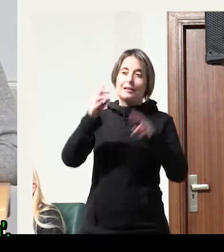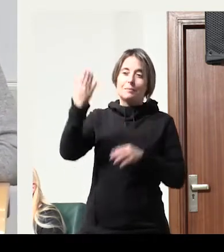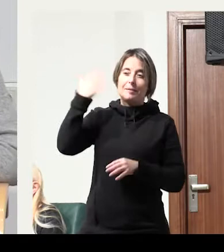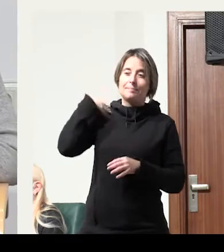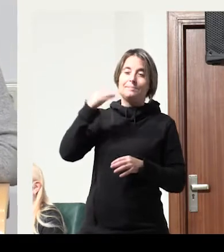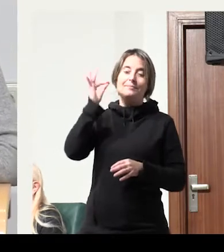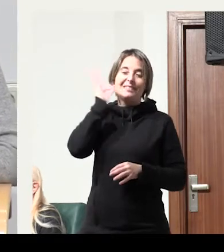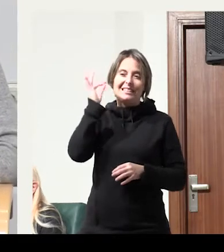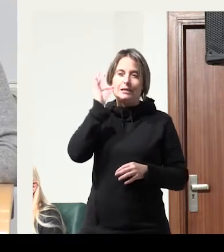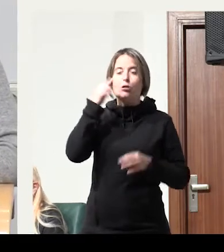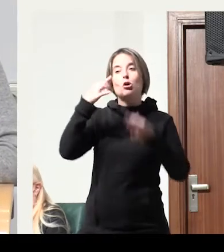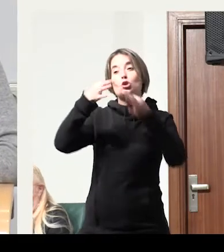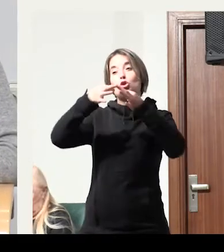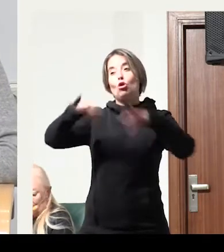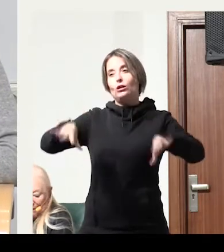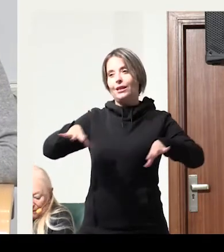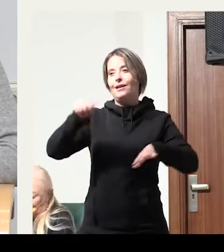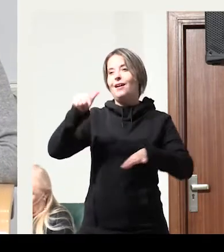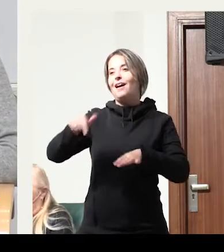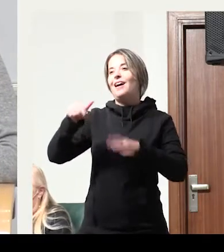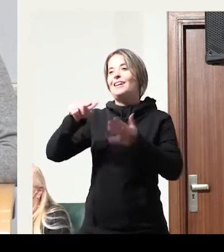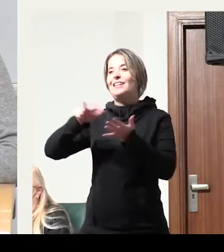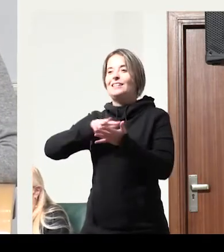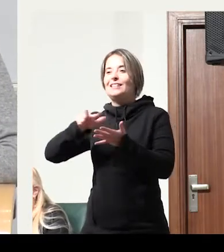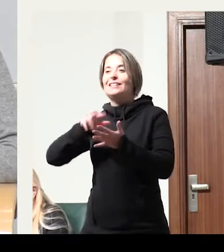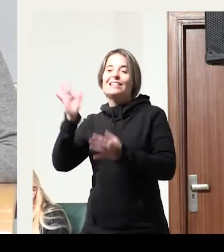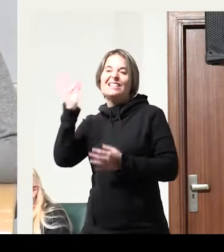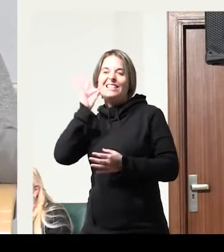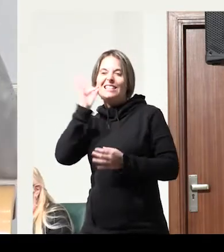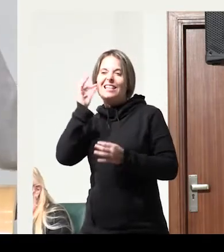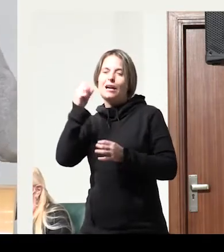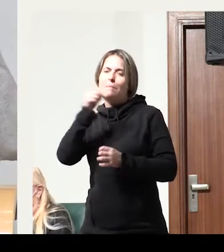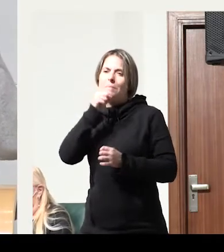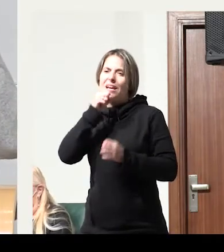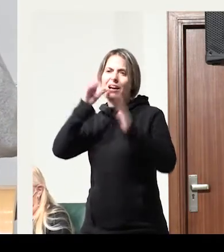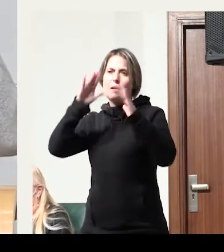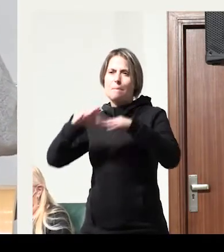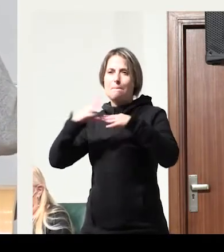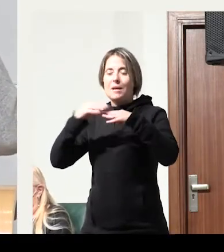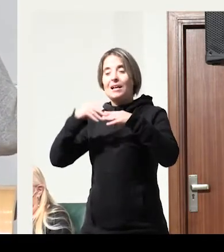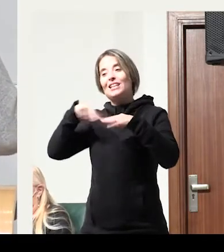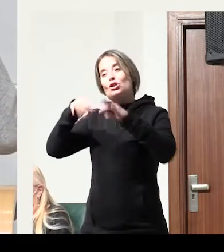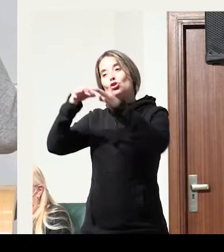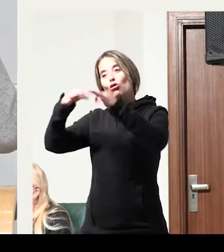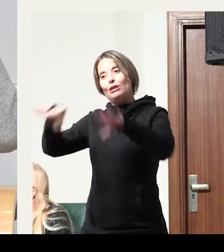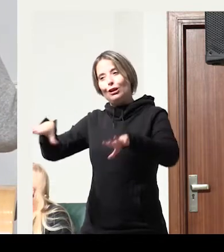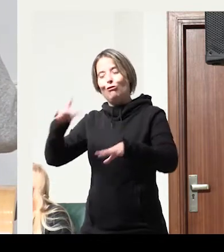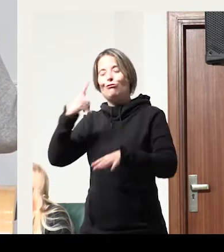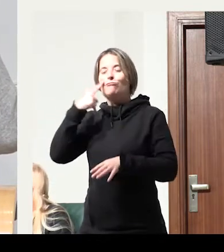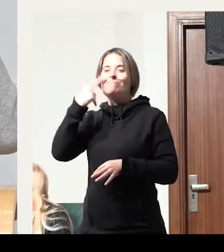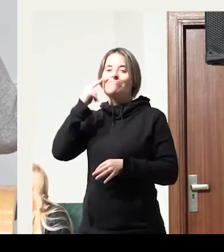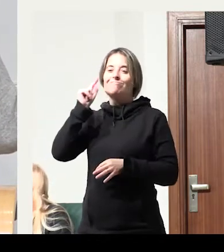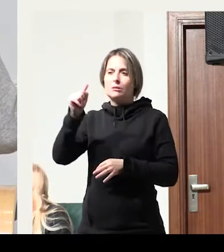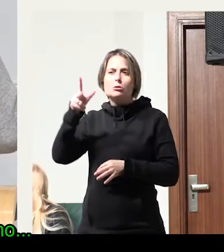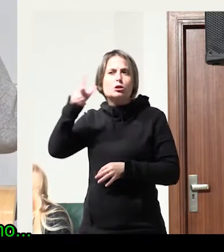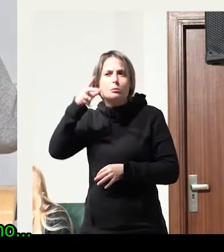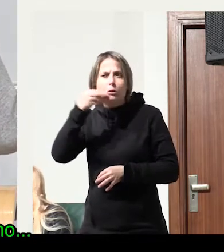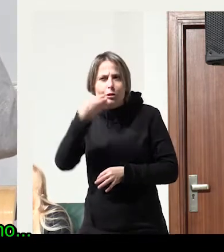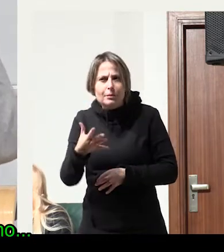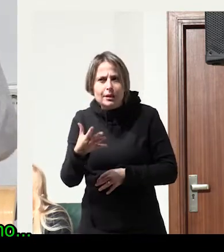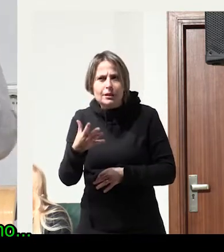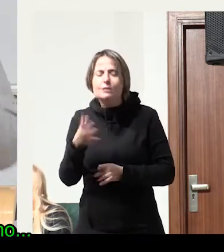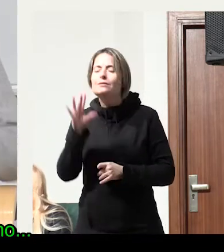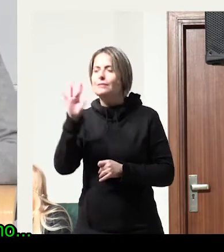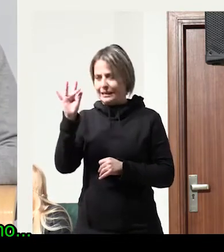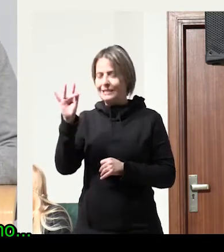solterona, en castellano chica vieja utilizamos menos, se utiliza más solterona. ¿Se oye bien? Sí,